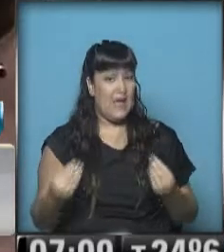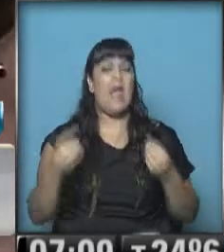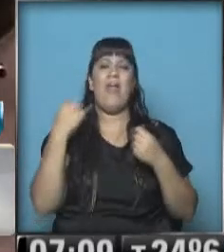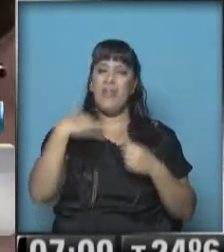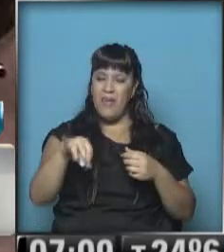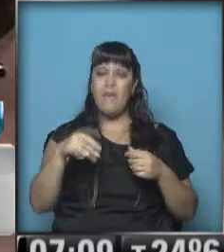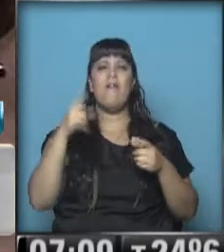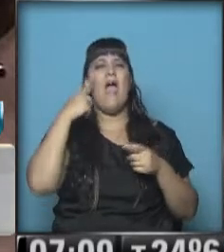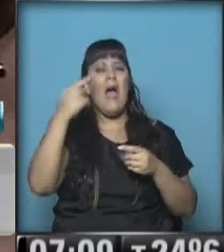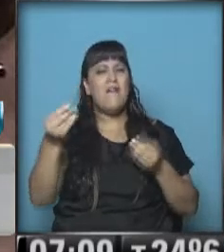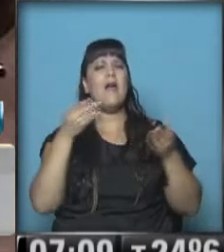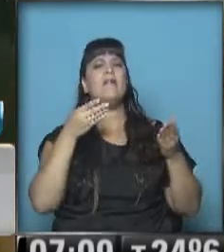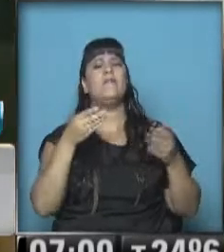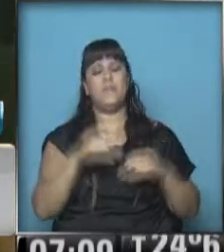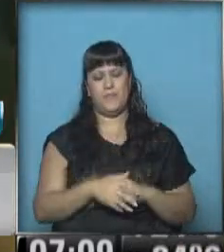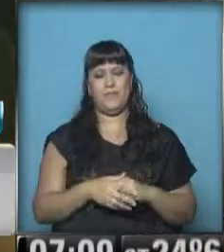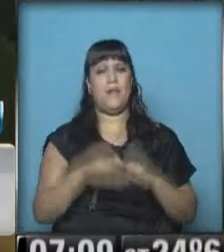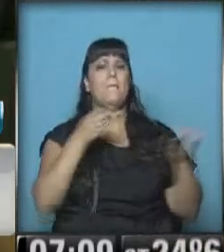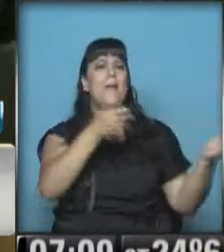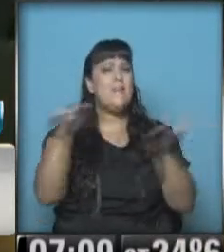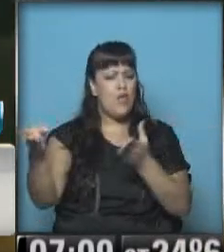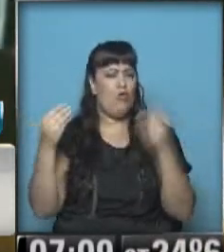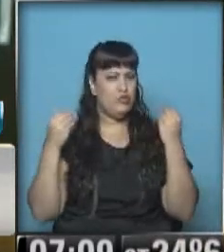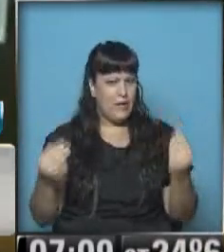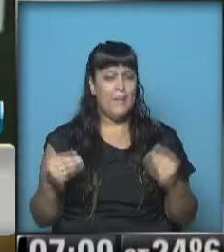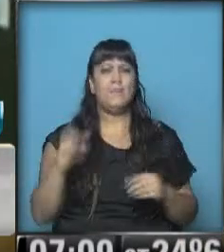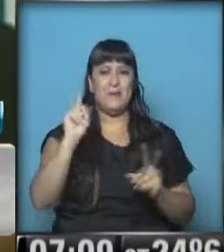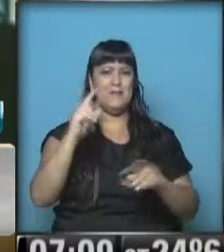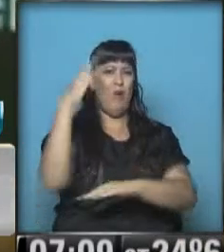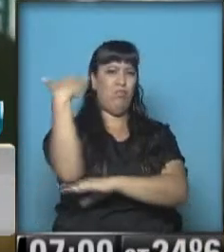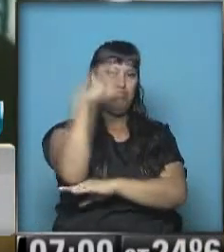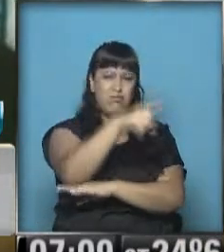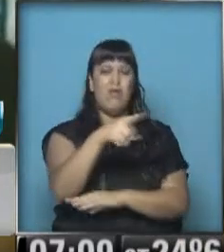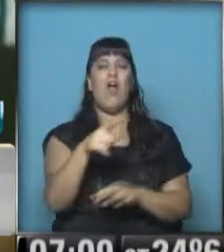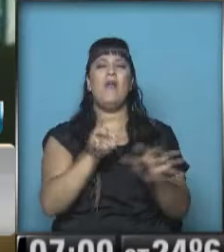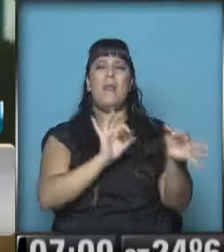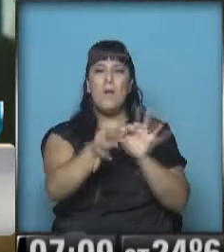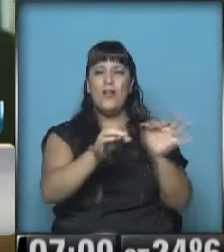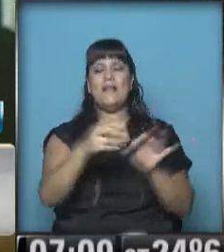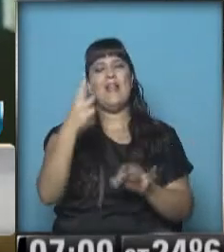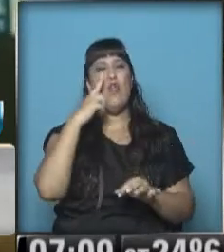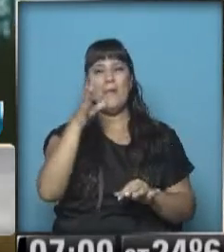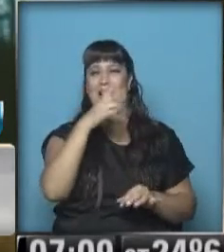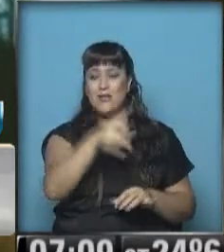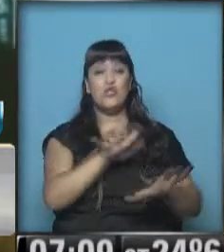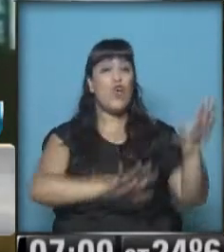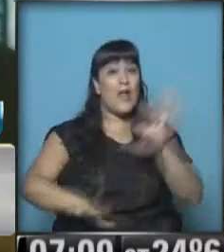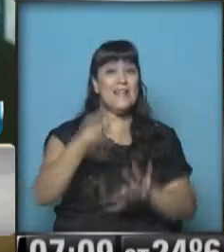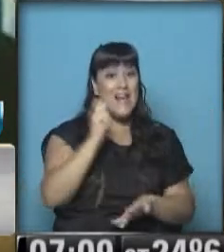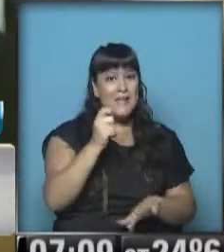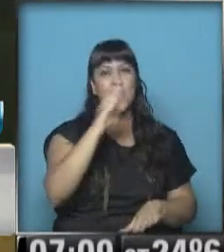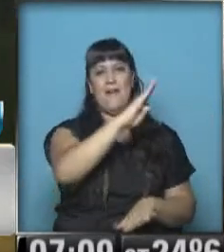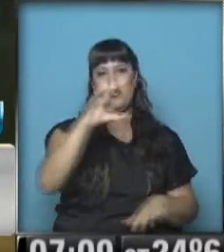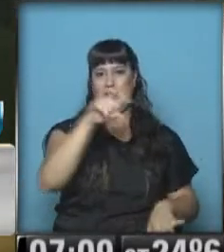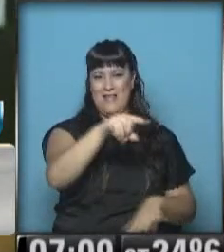la demanda agregada. A ver, esto lo dijo en esas jornadas monetarias y bancarias 2014, organizadas por el Banco